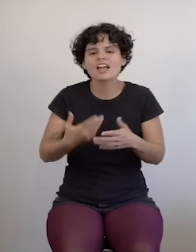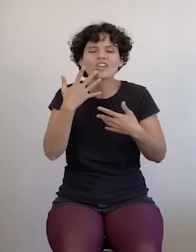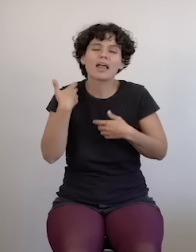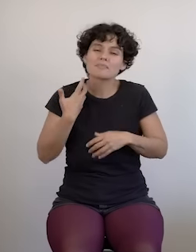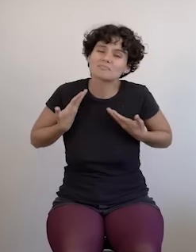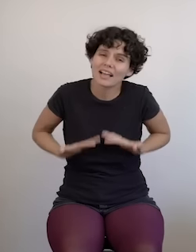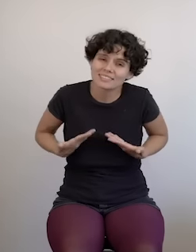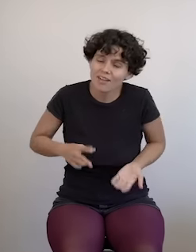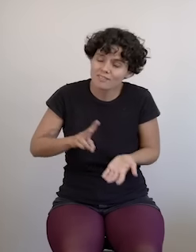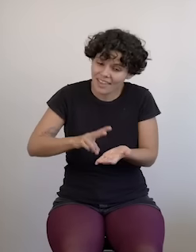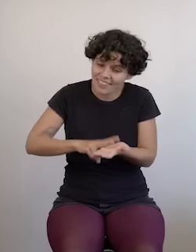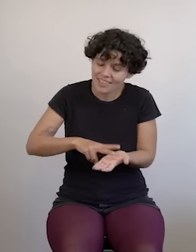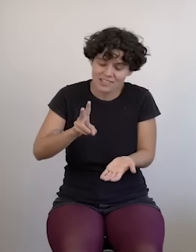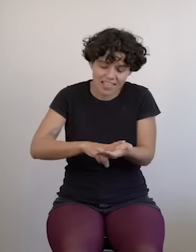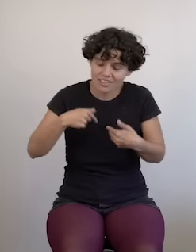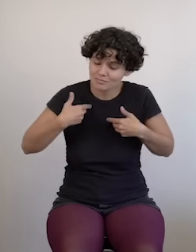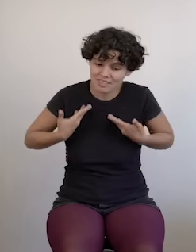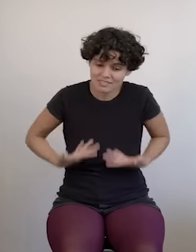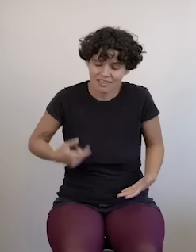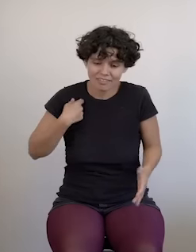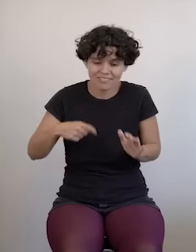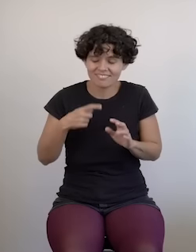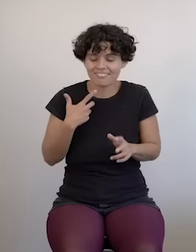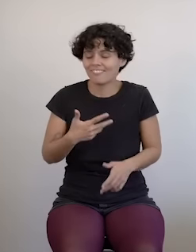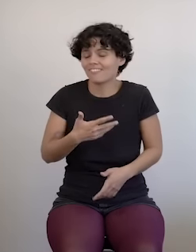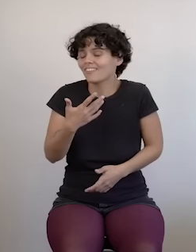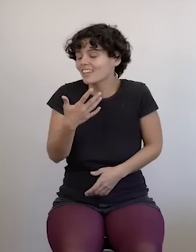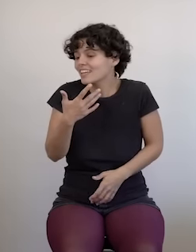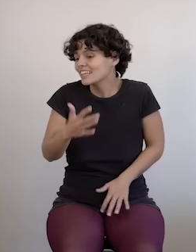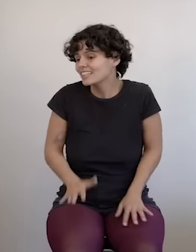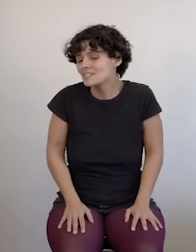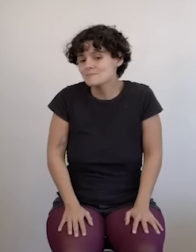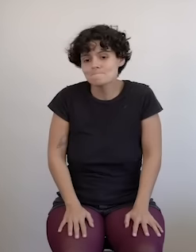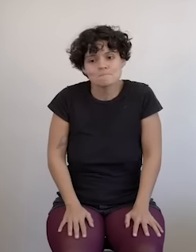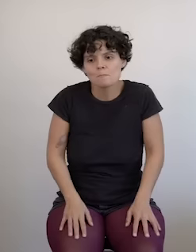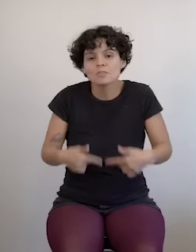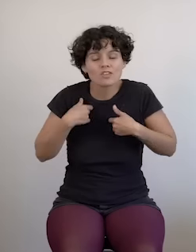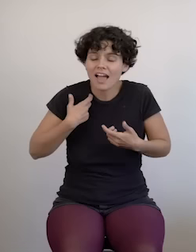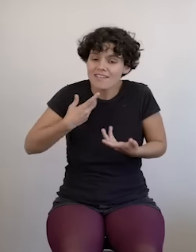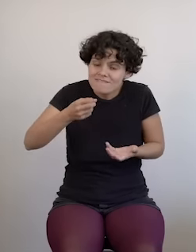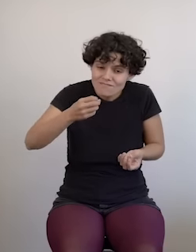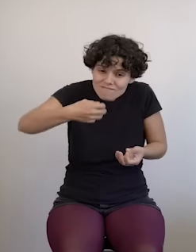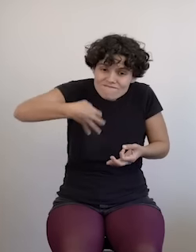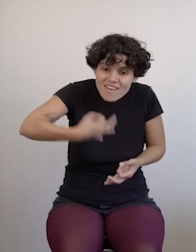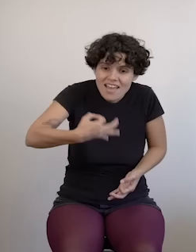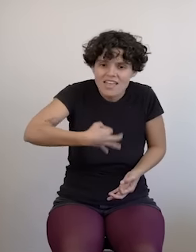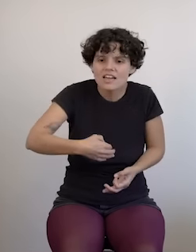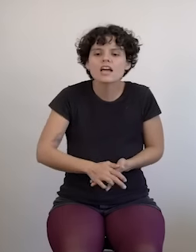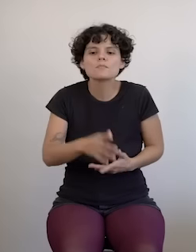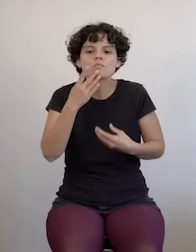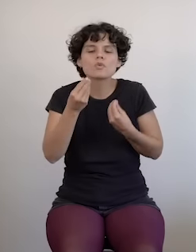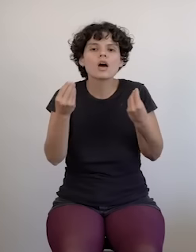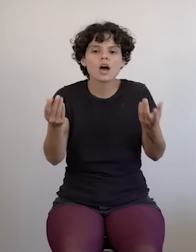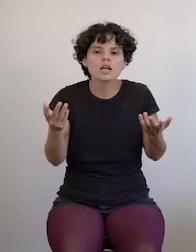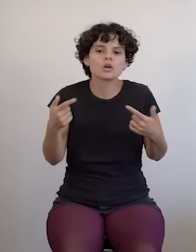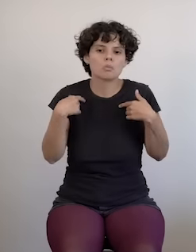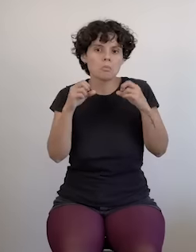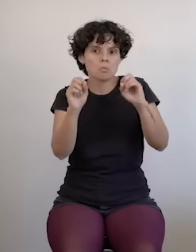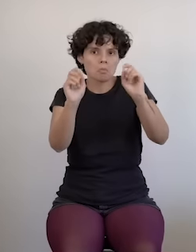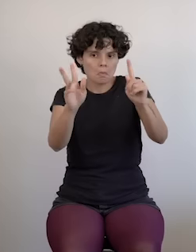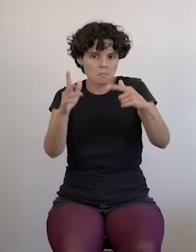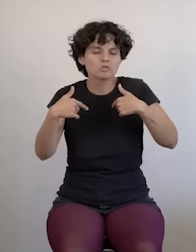yo debo reconocerlo. Es que tienes que decir intenso. Es que sí, así es para los ponentes. Ahora, entonces tenías que haber dicho los demás, me pongo en el, me pongo en el de